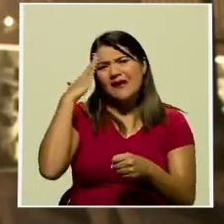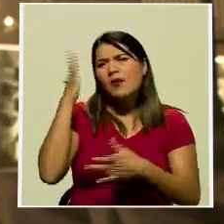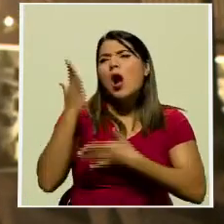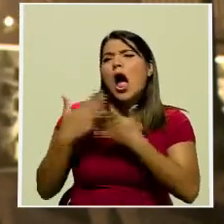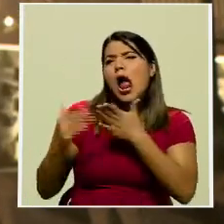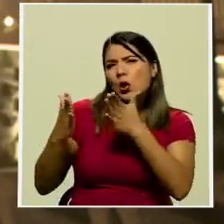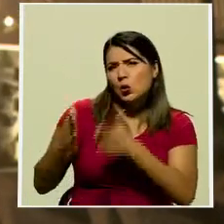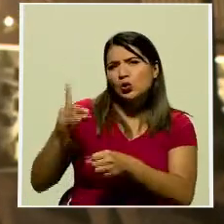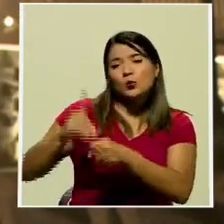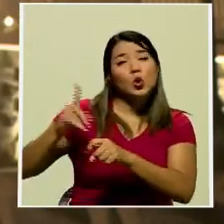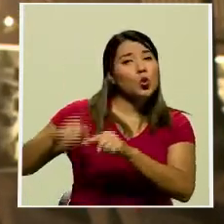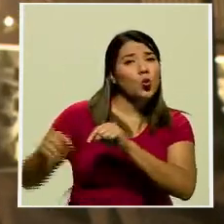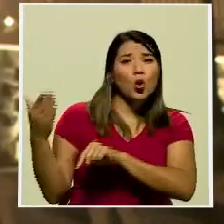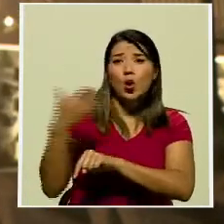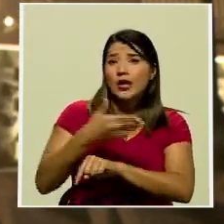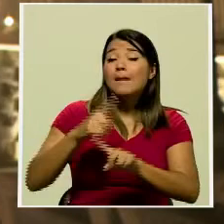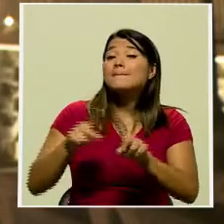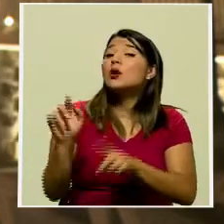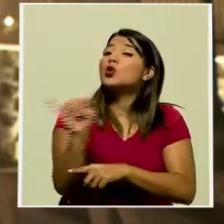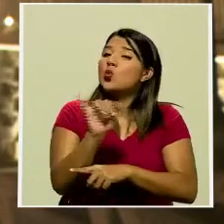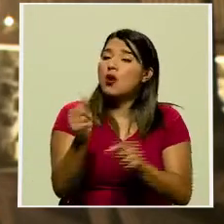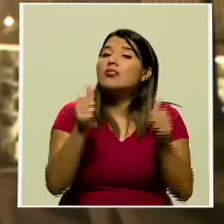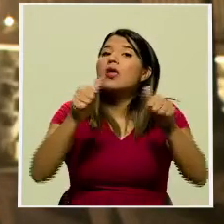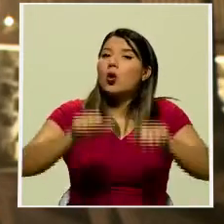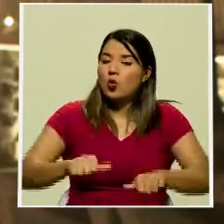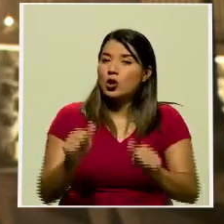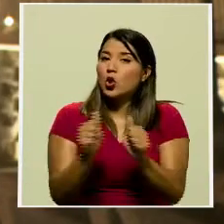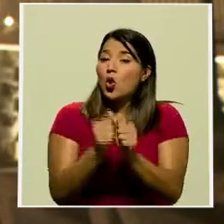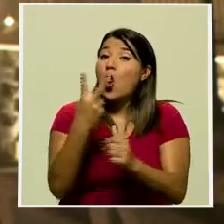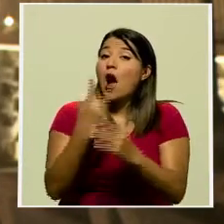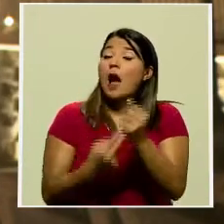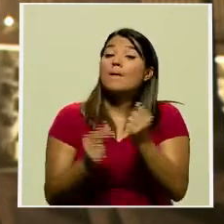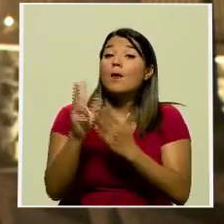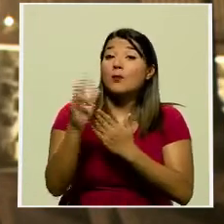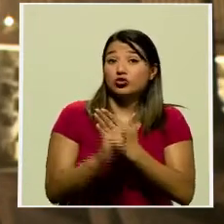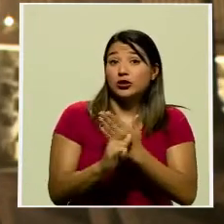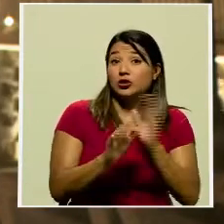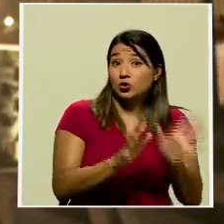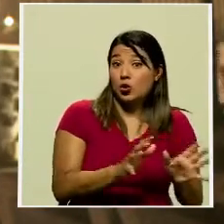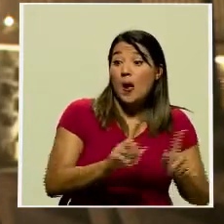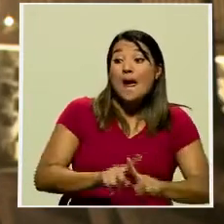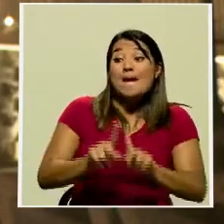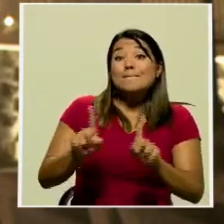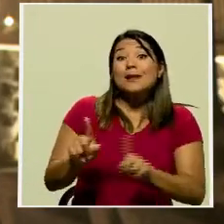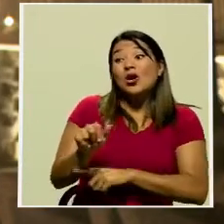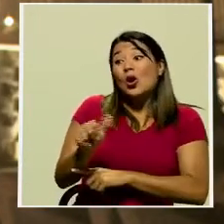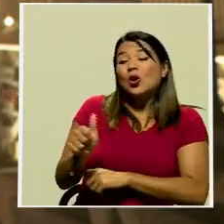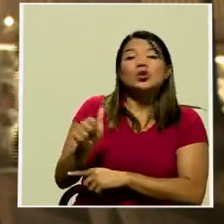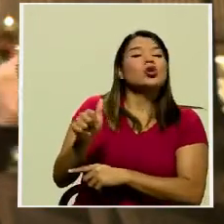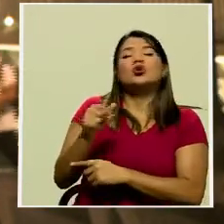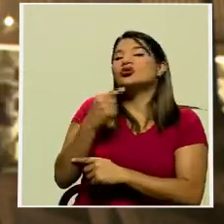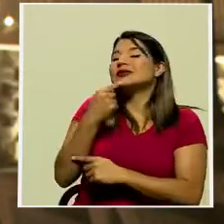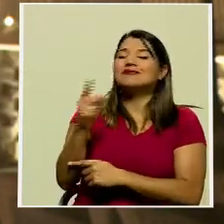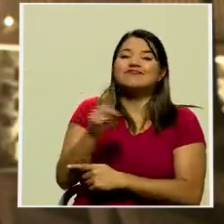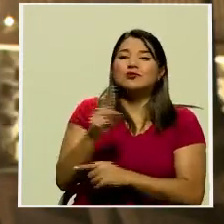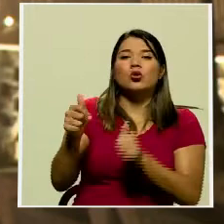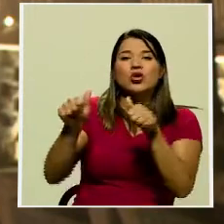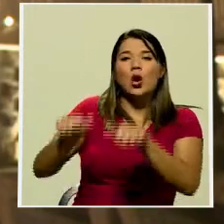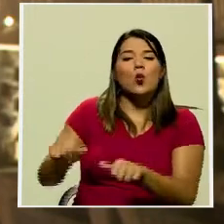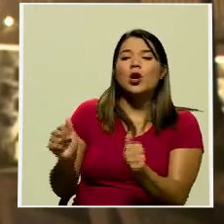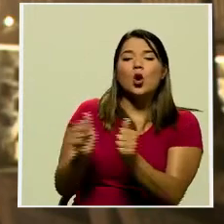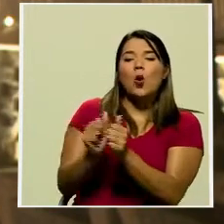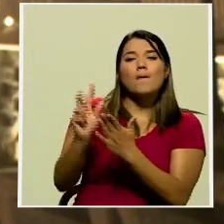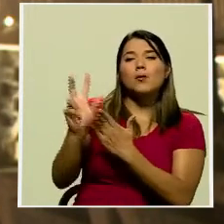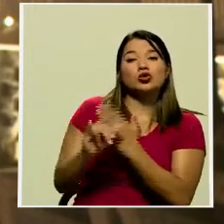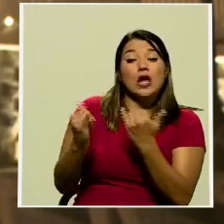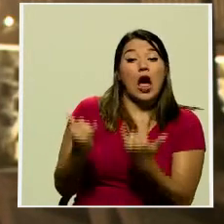acuerdo también en impulsar ambos proyectos, pues también hay grupos que aseguran que no puede tener cabida en este momento en el